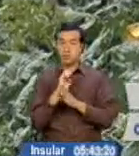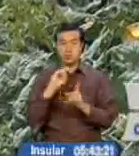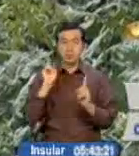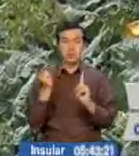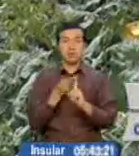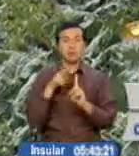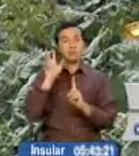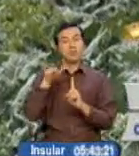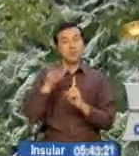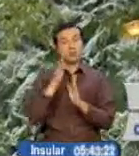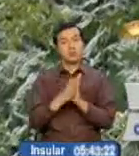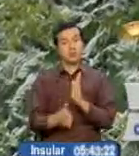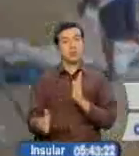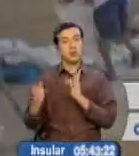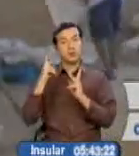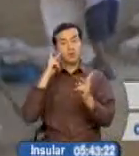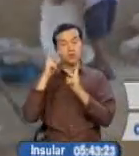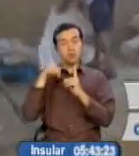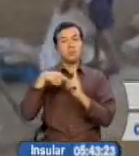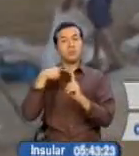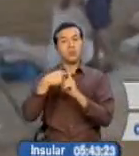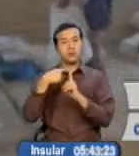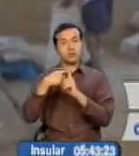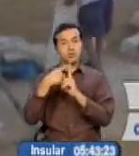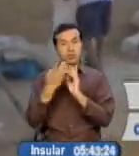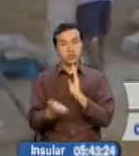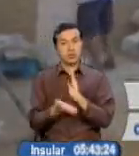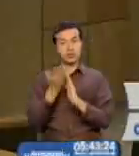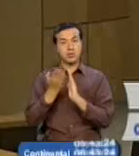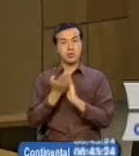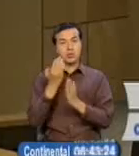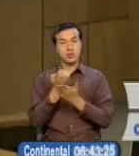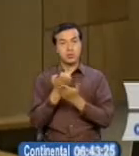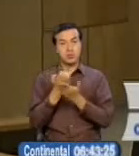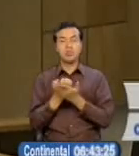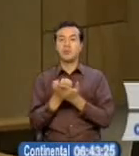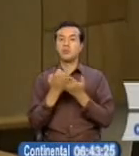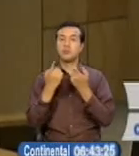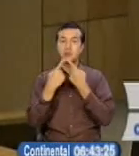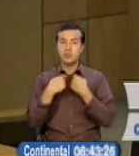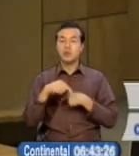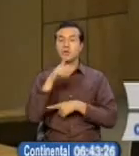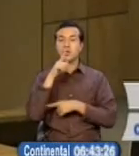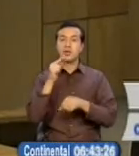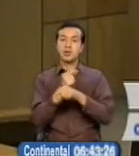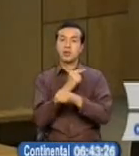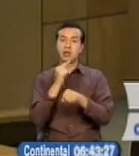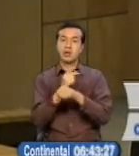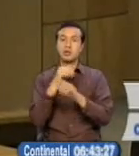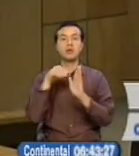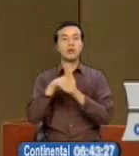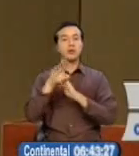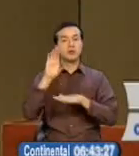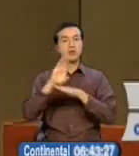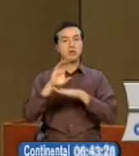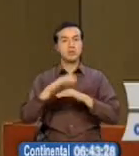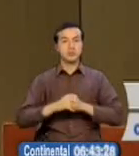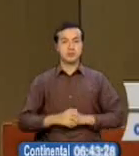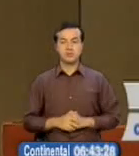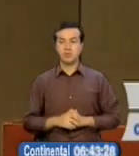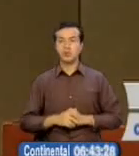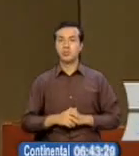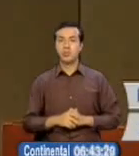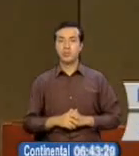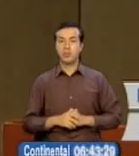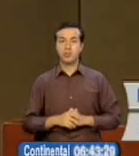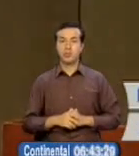segundo trimestre es una muestra positiva de la recuperación de la economía. Así lo dio a conocer el gerente general del Banco Central. Vemos que